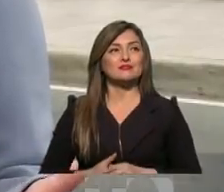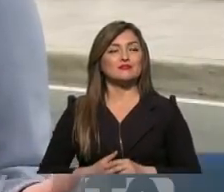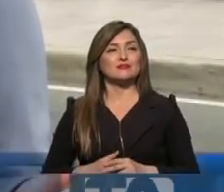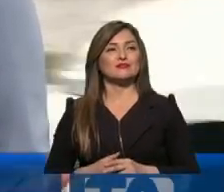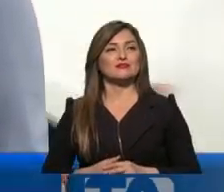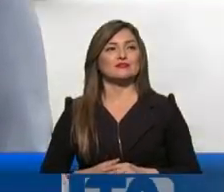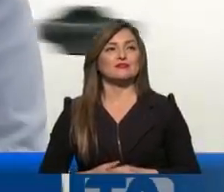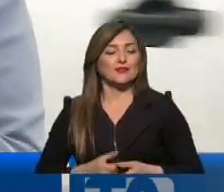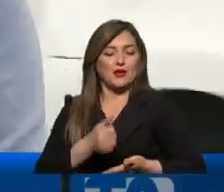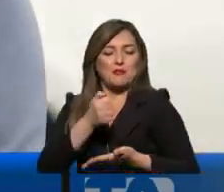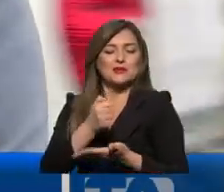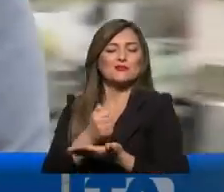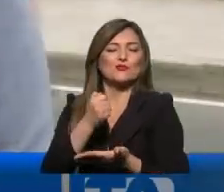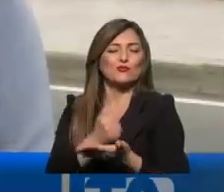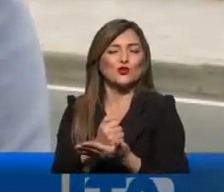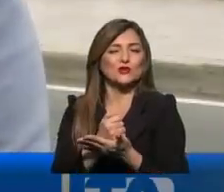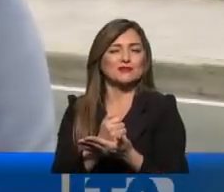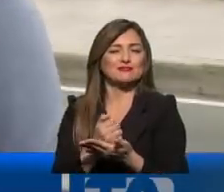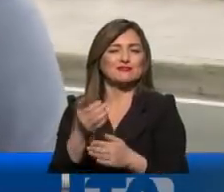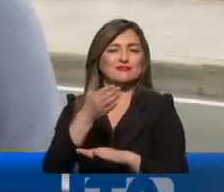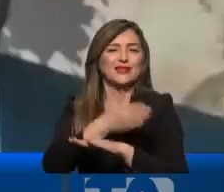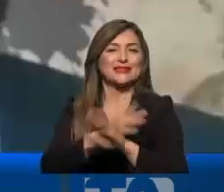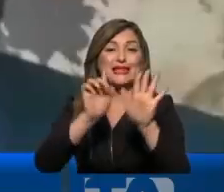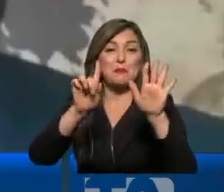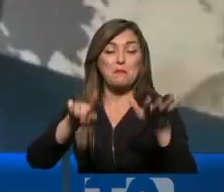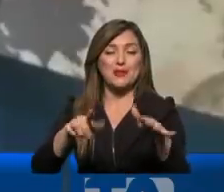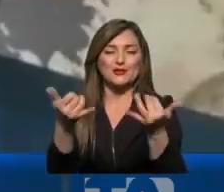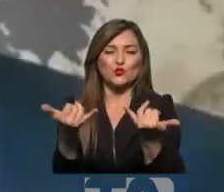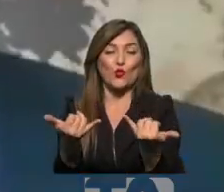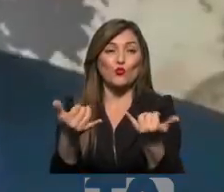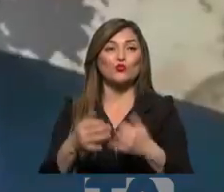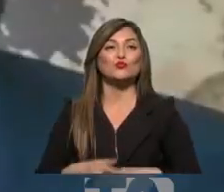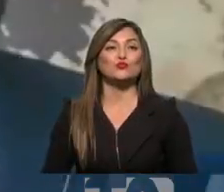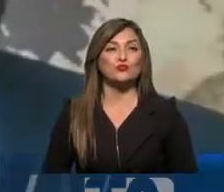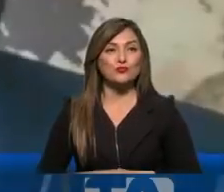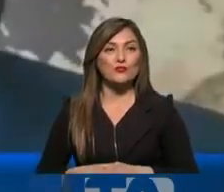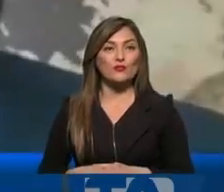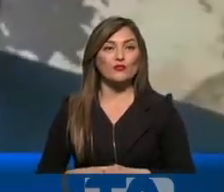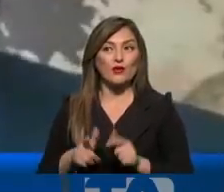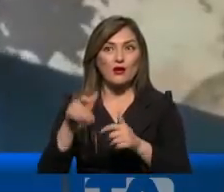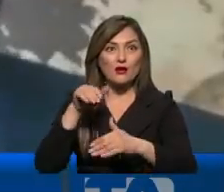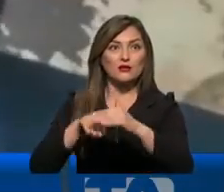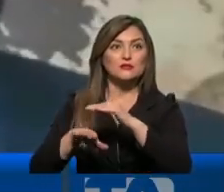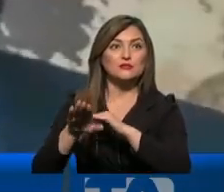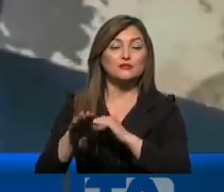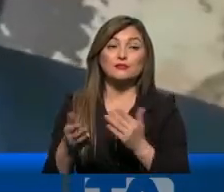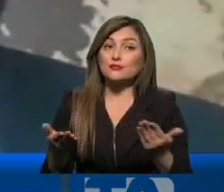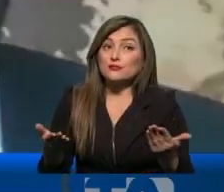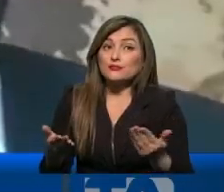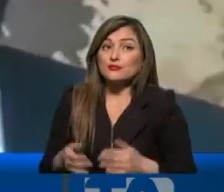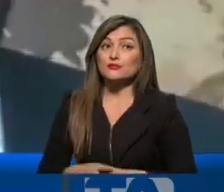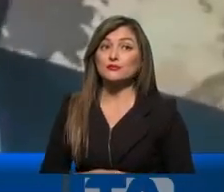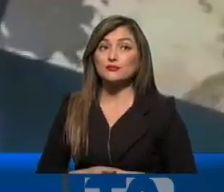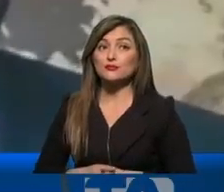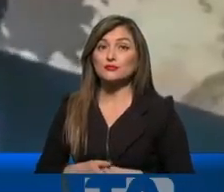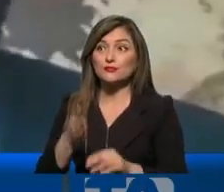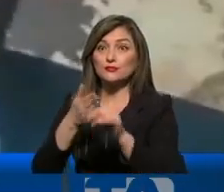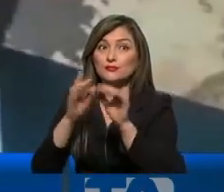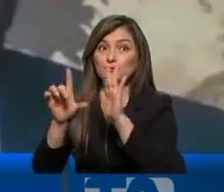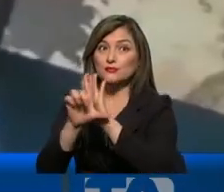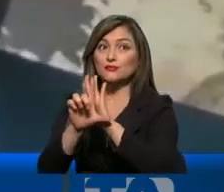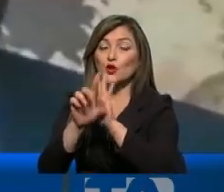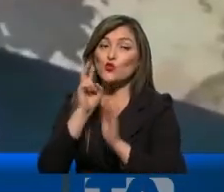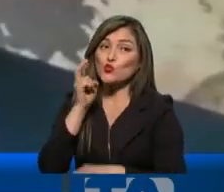del pasaporte con al menos 6 meses de vigencia. Están buscando que las personas que ingresan a ese país lo hagan pues con fines legales, es decir,